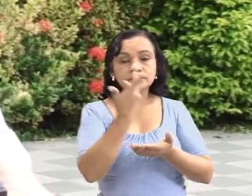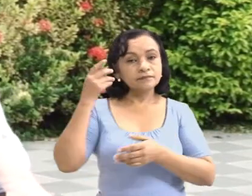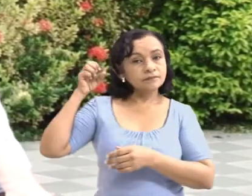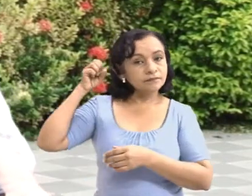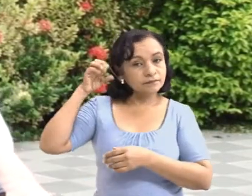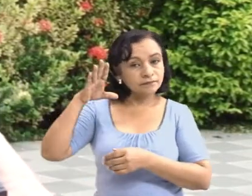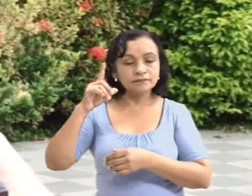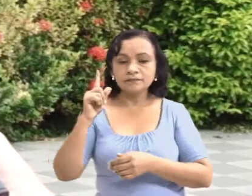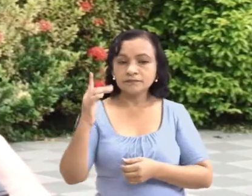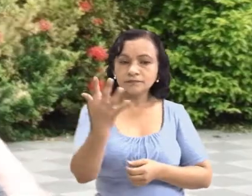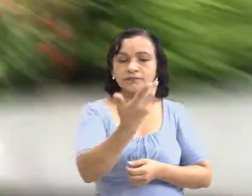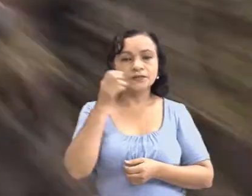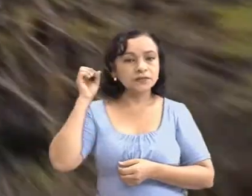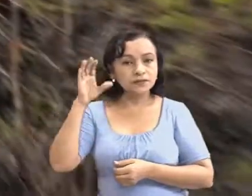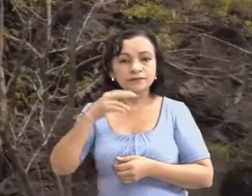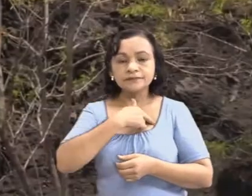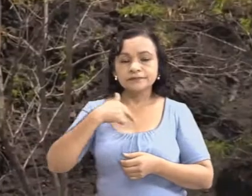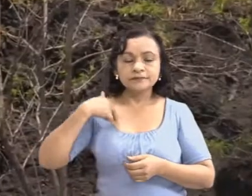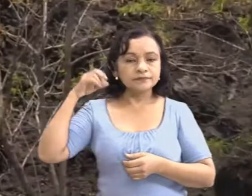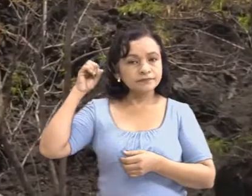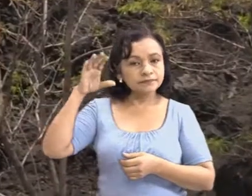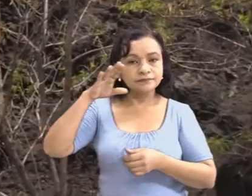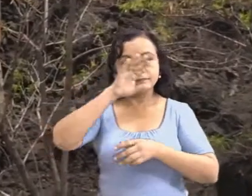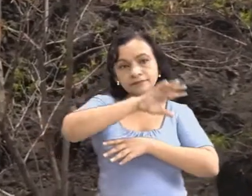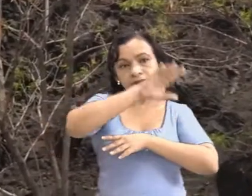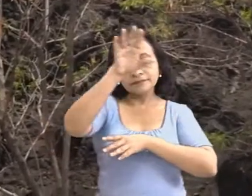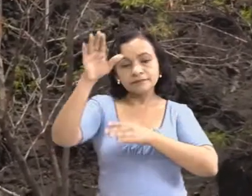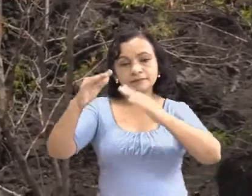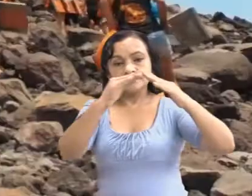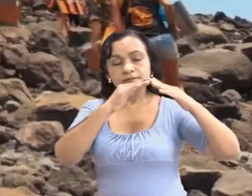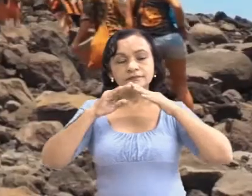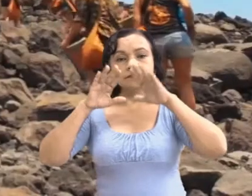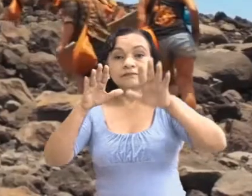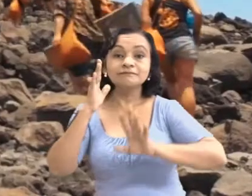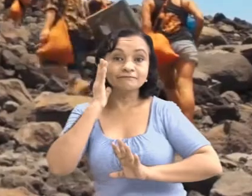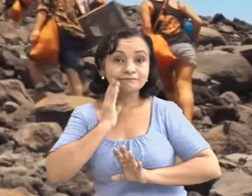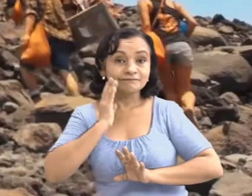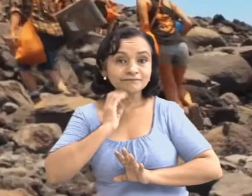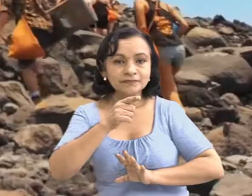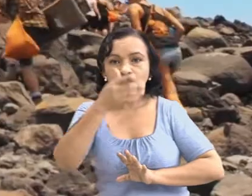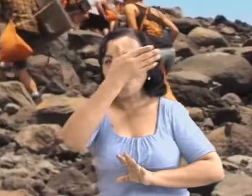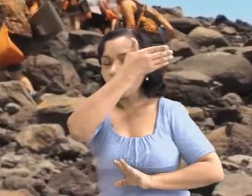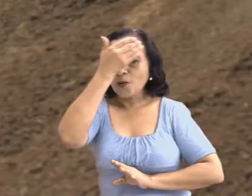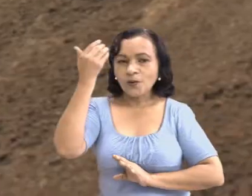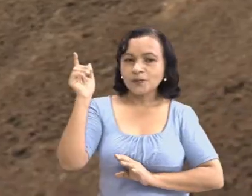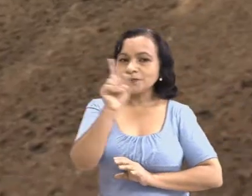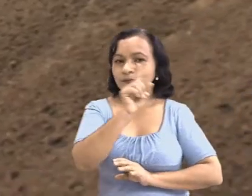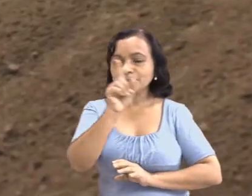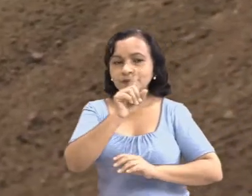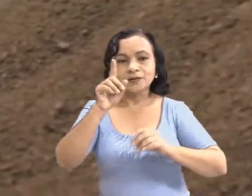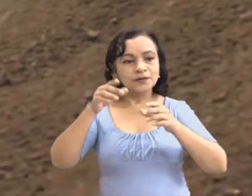porque turismo somos todos. Hacer turismo en el departamento de León le dejará una experiencia inolvidable.